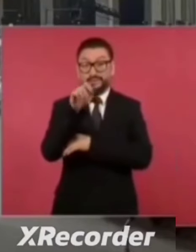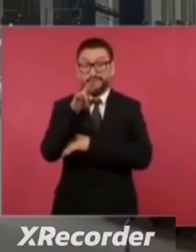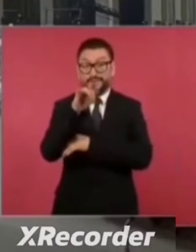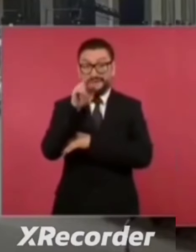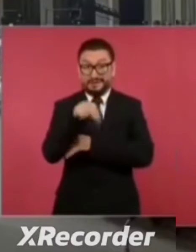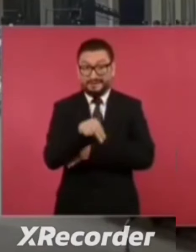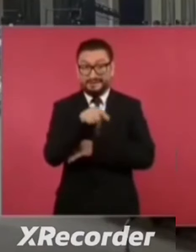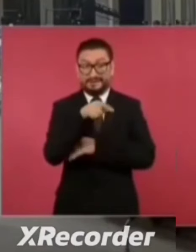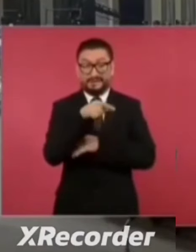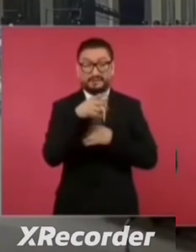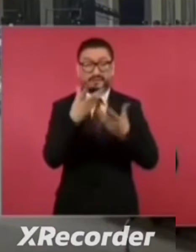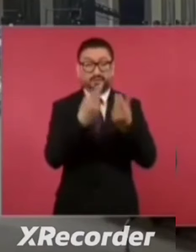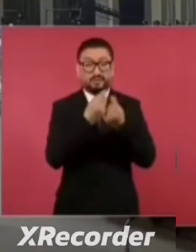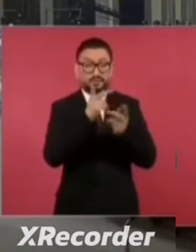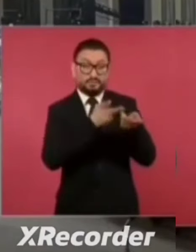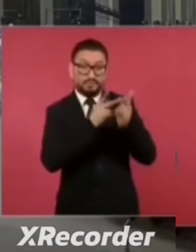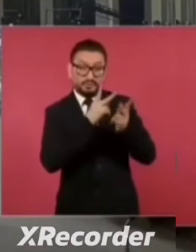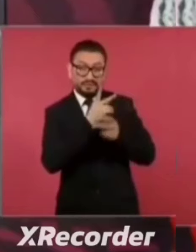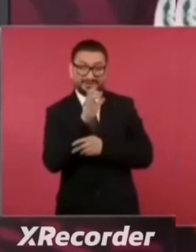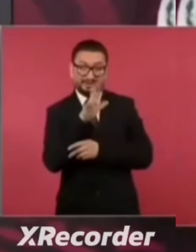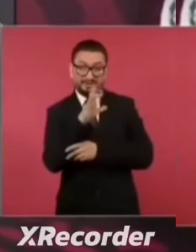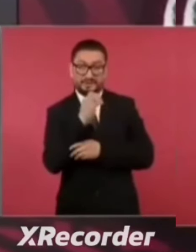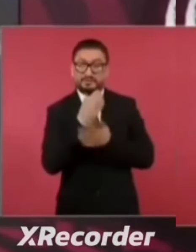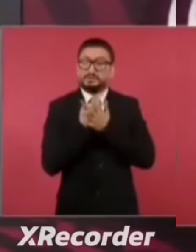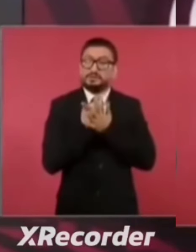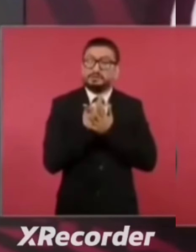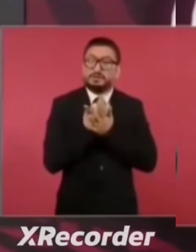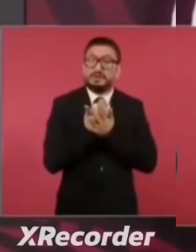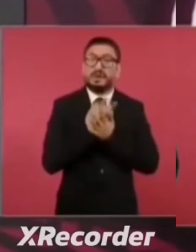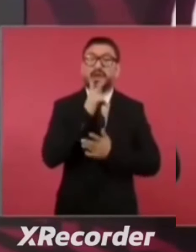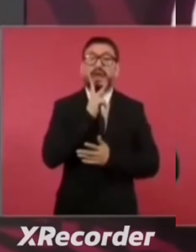con Ciro, están esperando